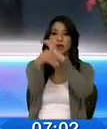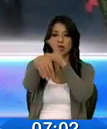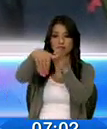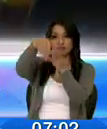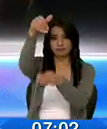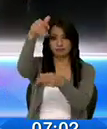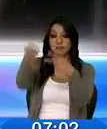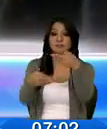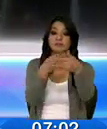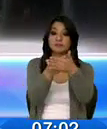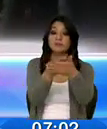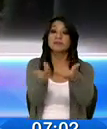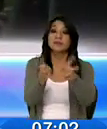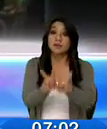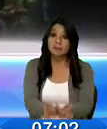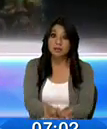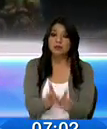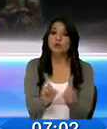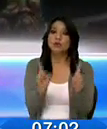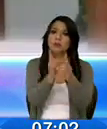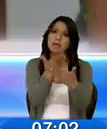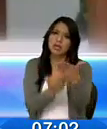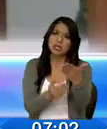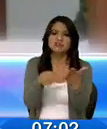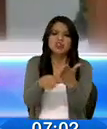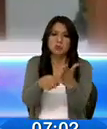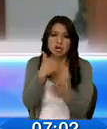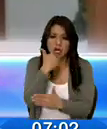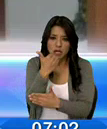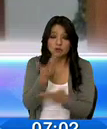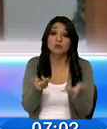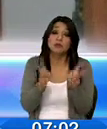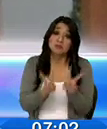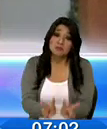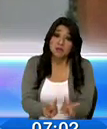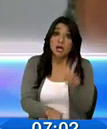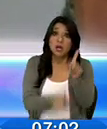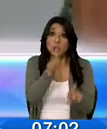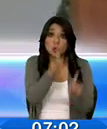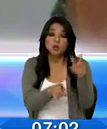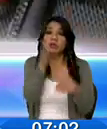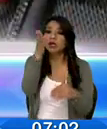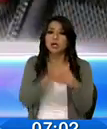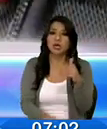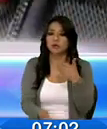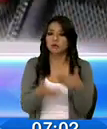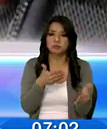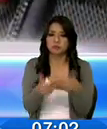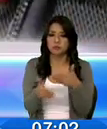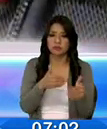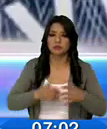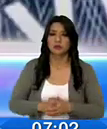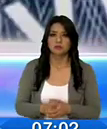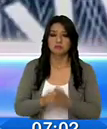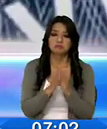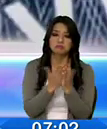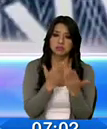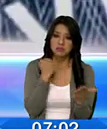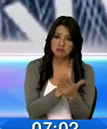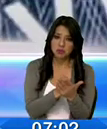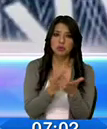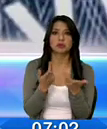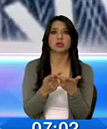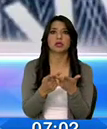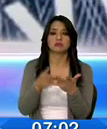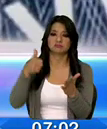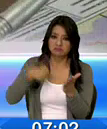y, además de ser el caso, un documento de identidad. Se aceptarán incluso aquellos que estén caducados. En este caso pueden ser pasaportes,